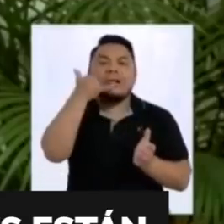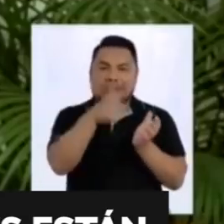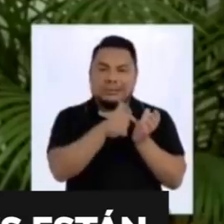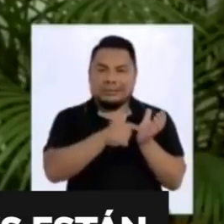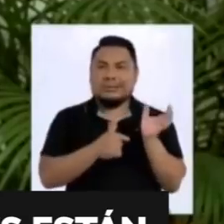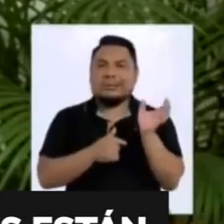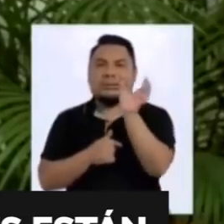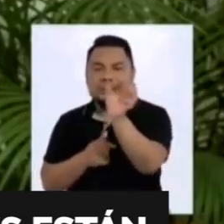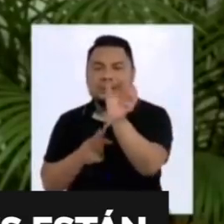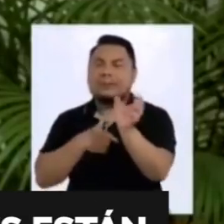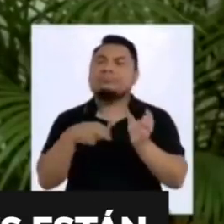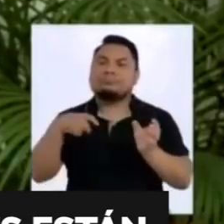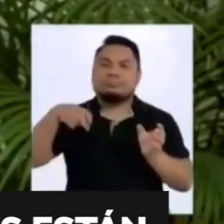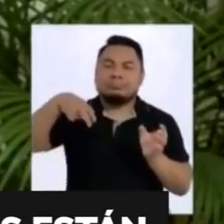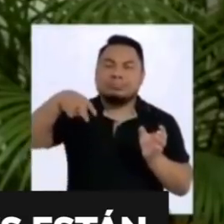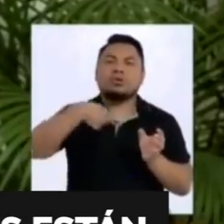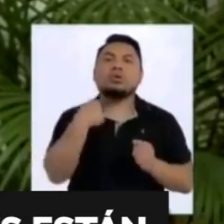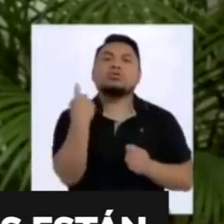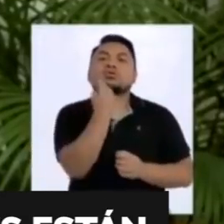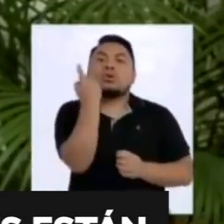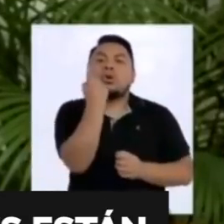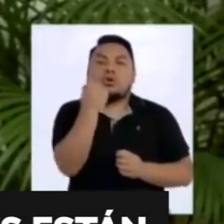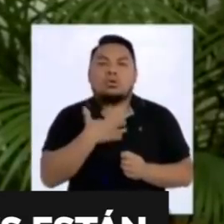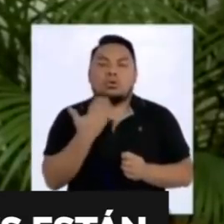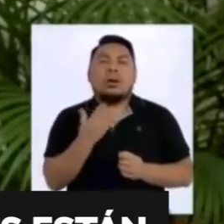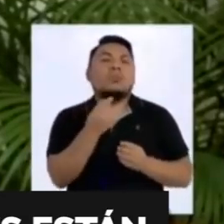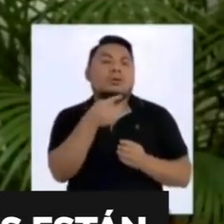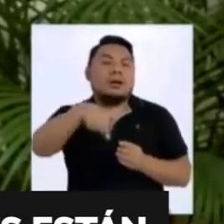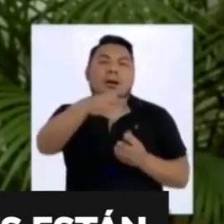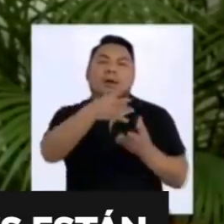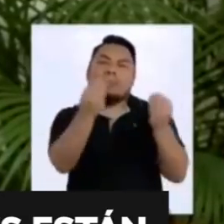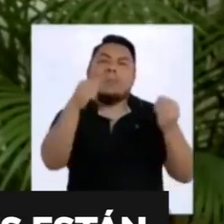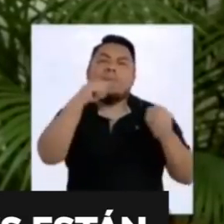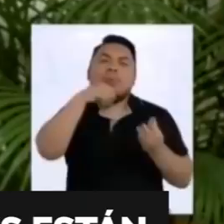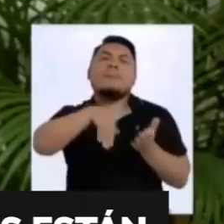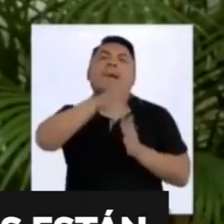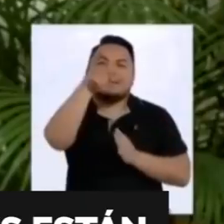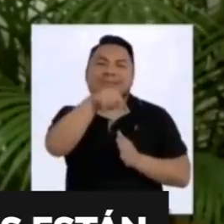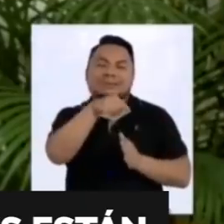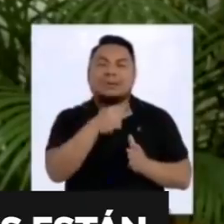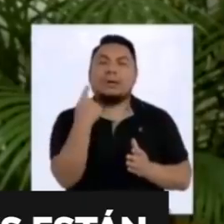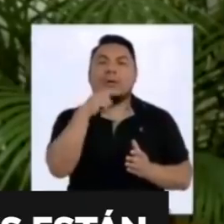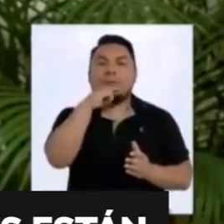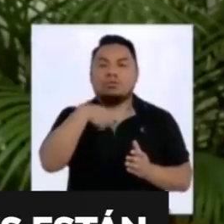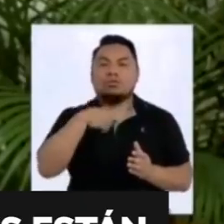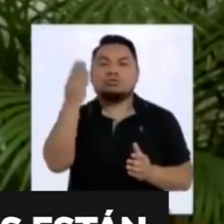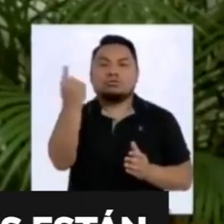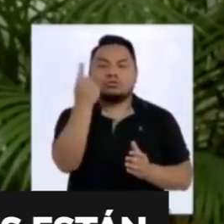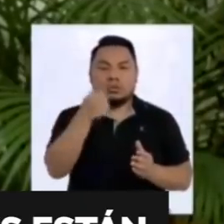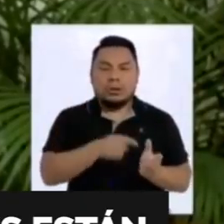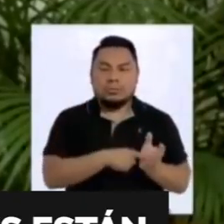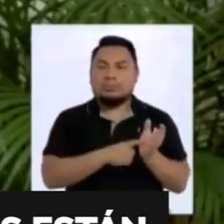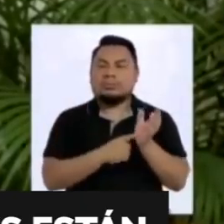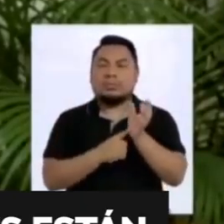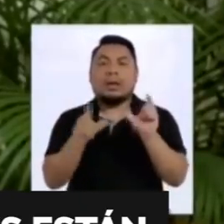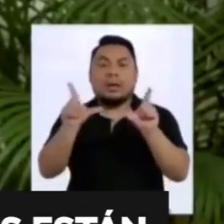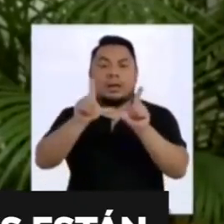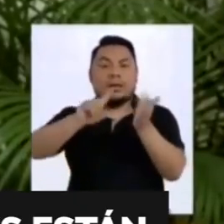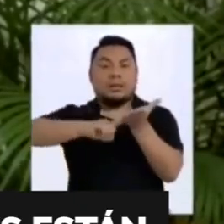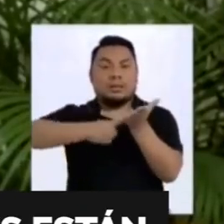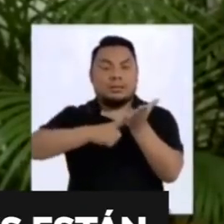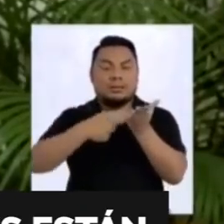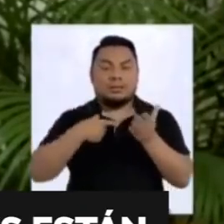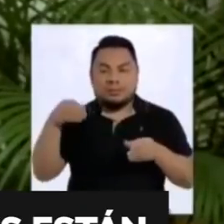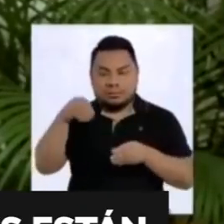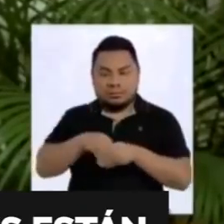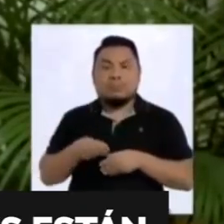cobrar solo. O sola en este caso, porque son las mujeres autorizadas a cobrar. Voy sola y llevo mi DNI. No hay